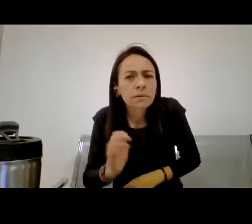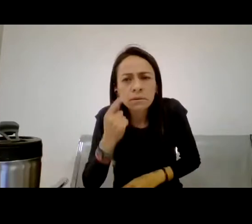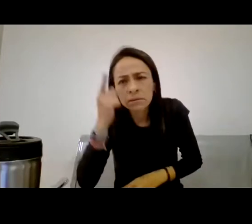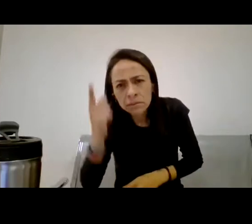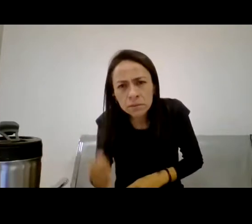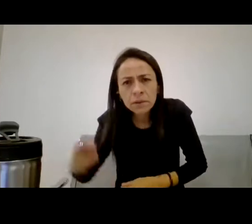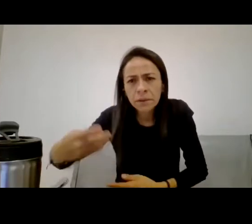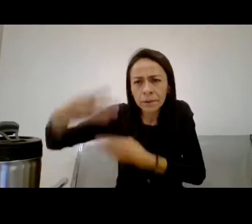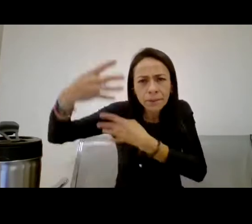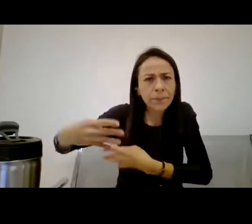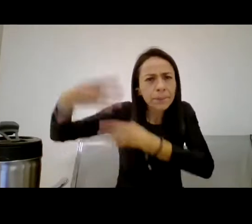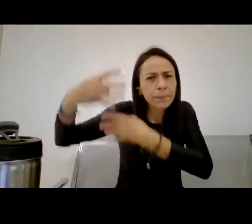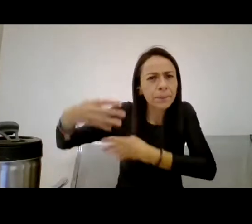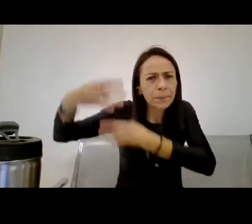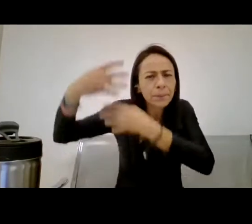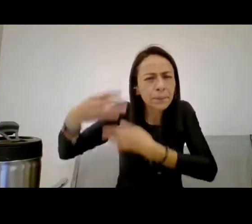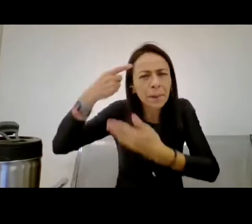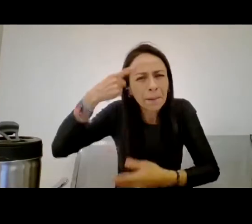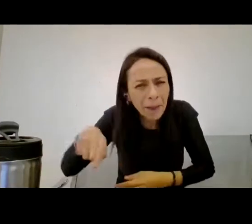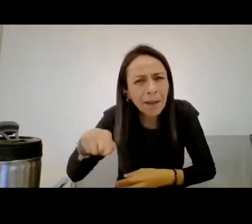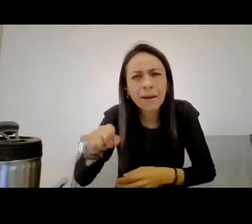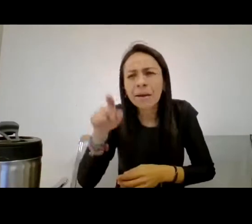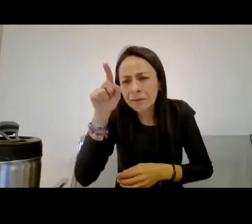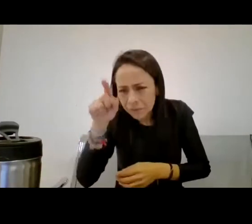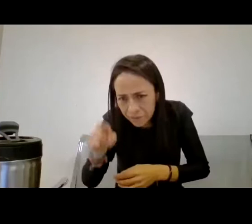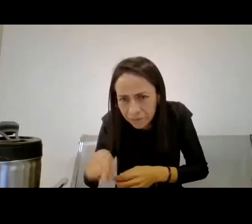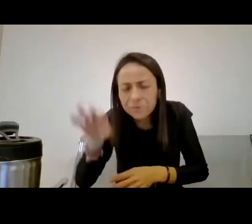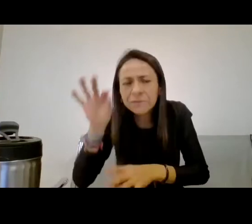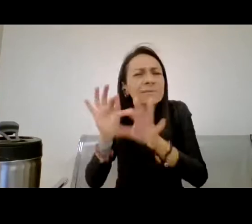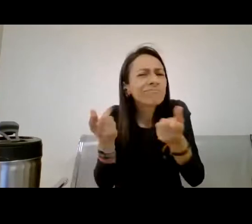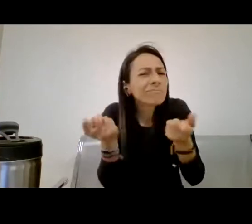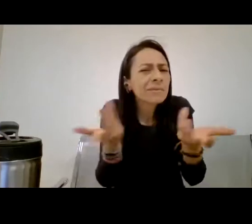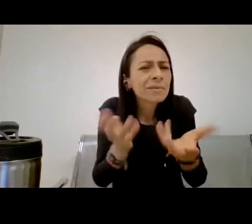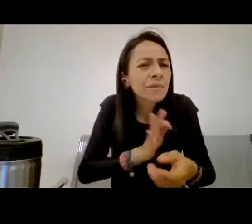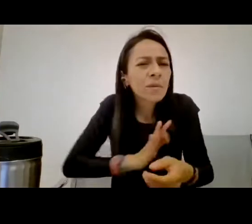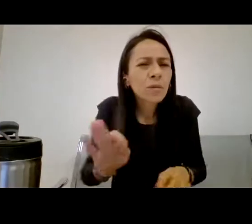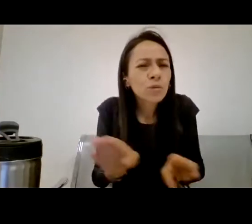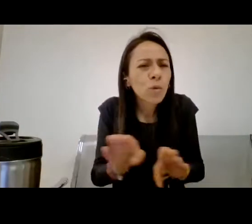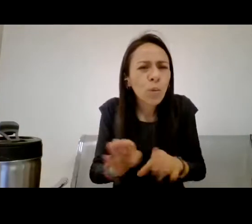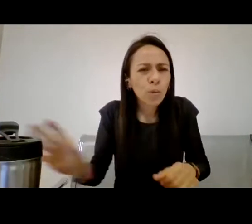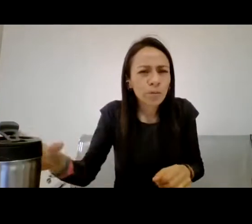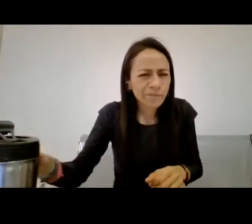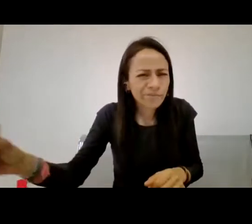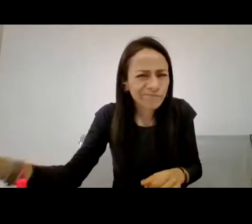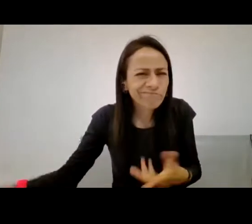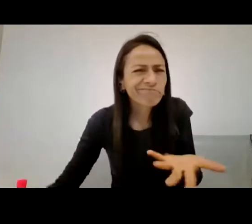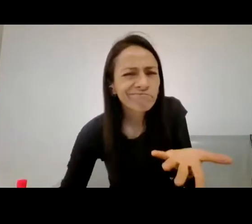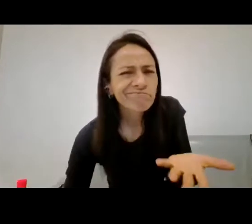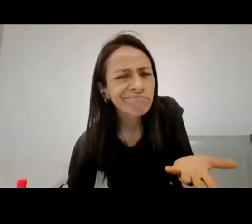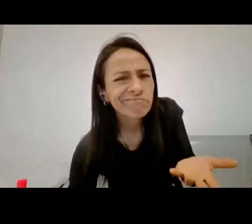hacer para tener algunas Con gusto. intervenciones particulares. No sé, Cristina, dinos cómo.